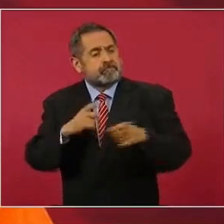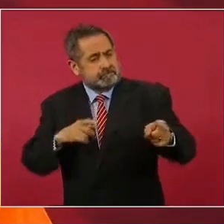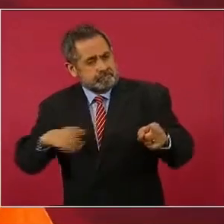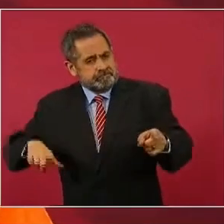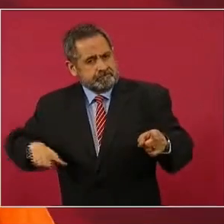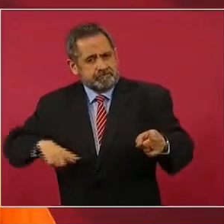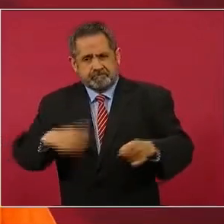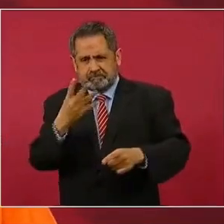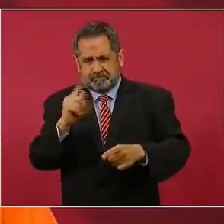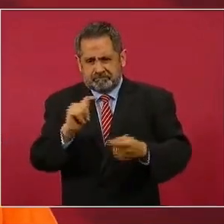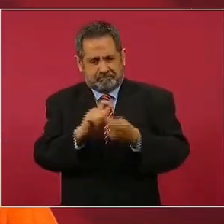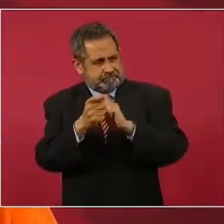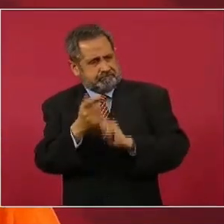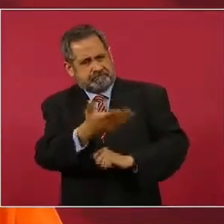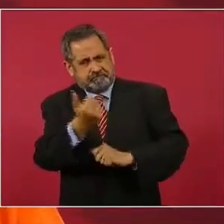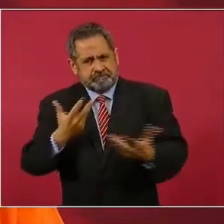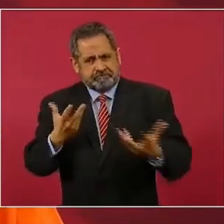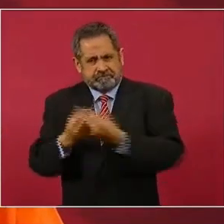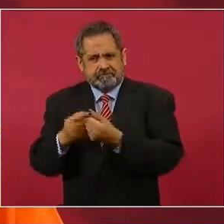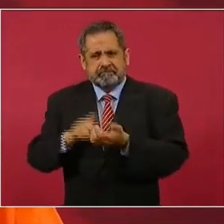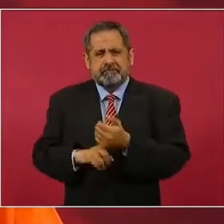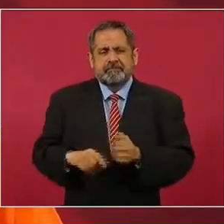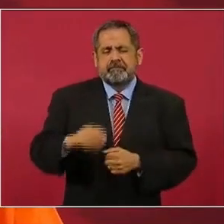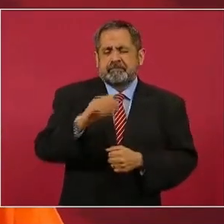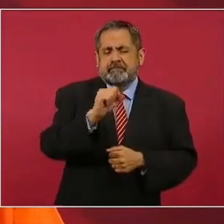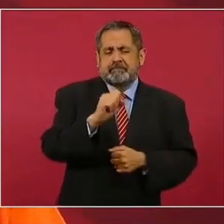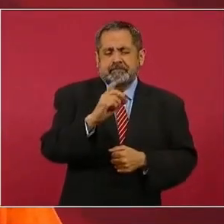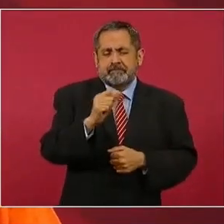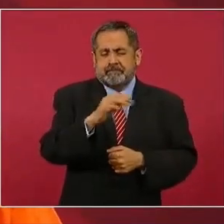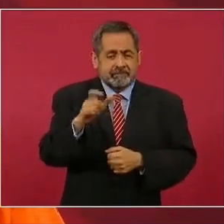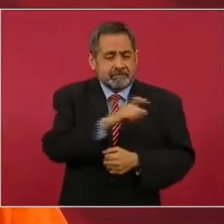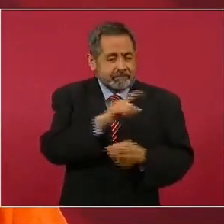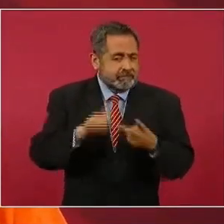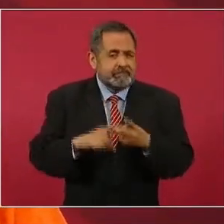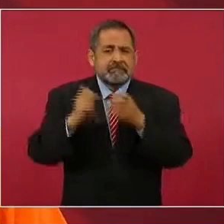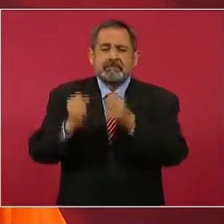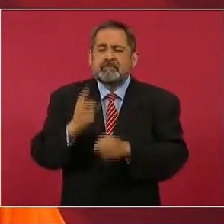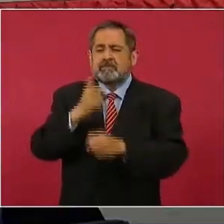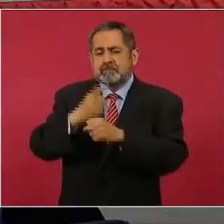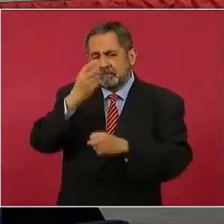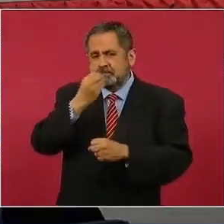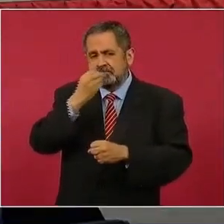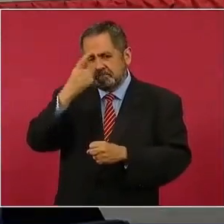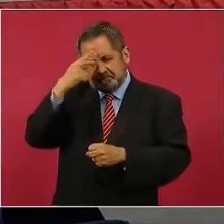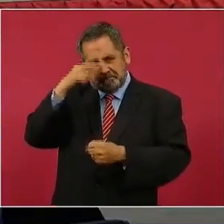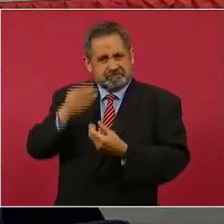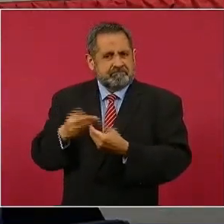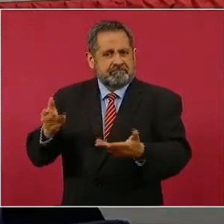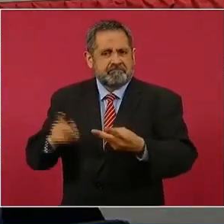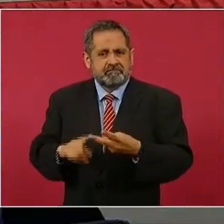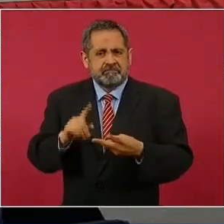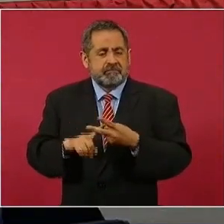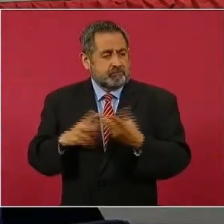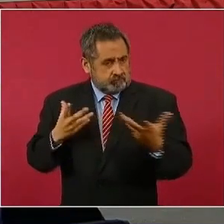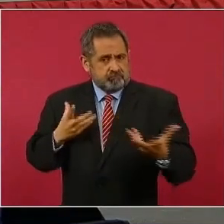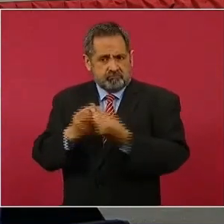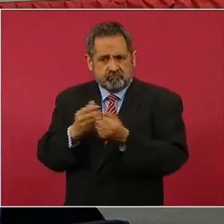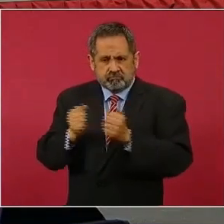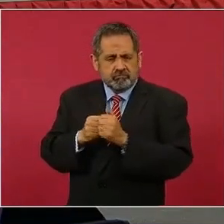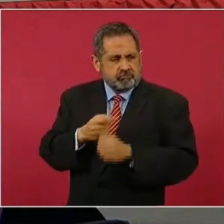Transformación, a Segalmex, Seguridad Alimenticia, mexicana a que juntos, con